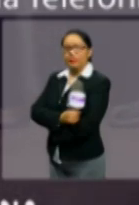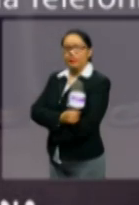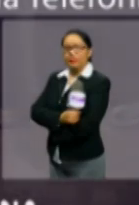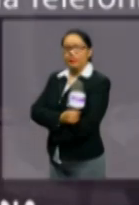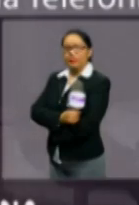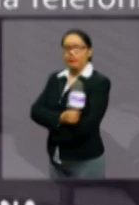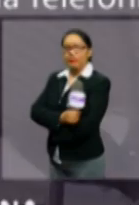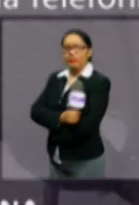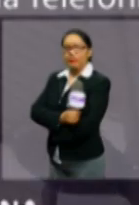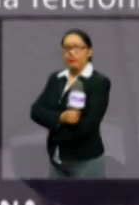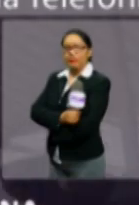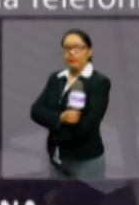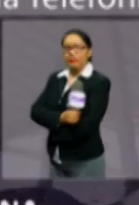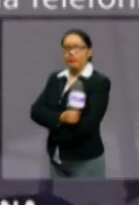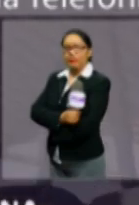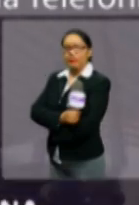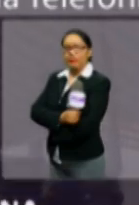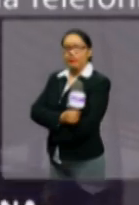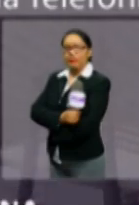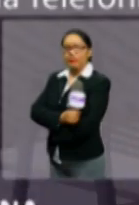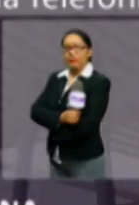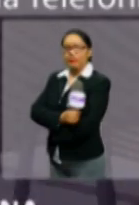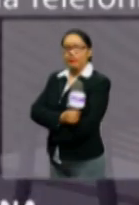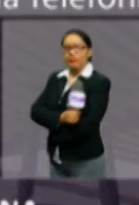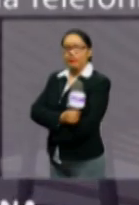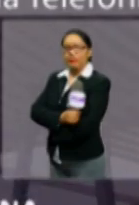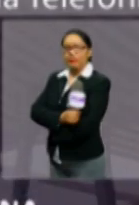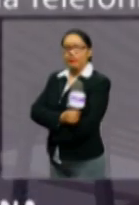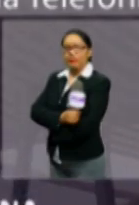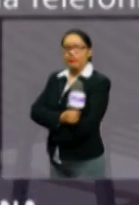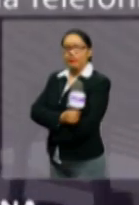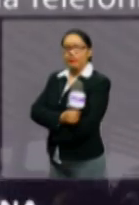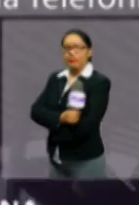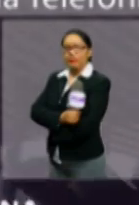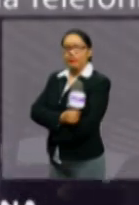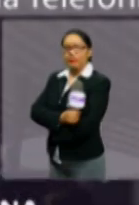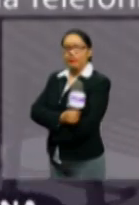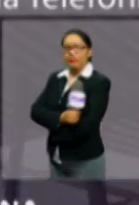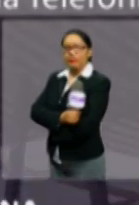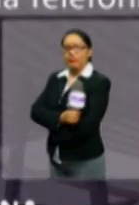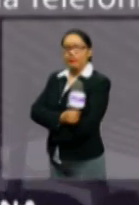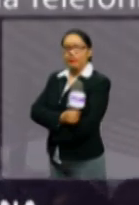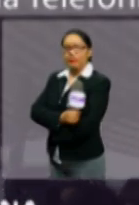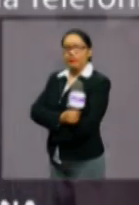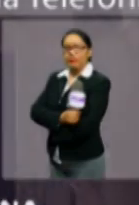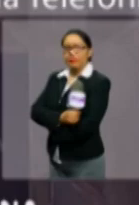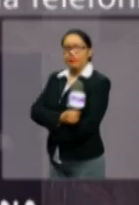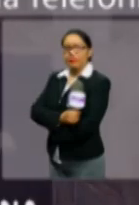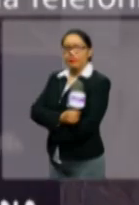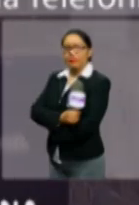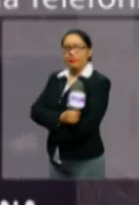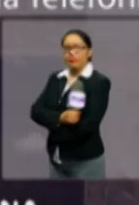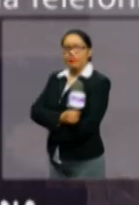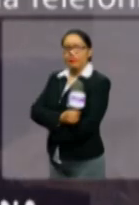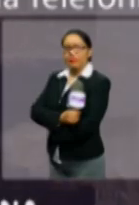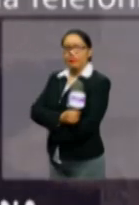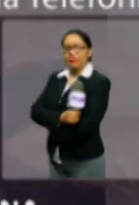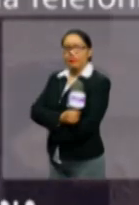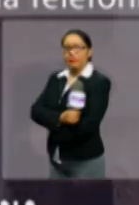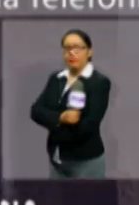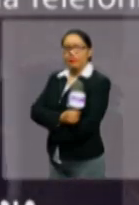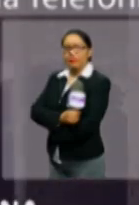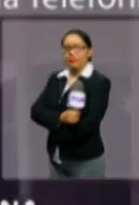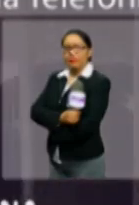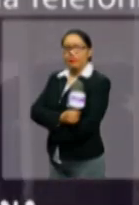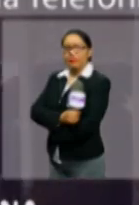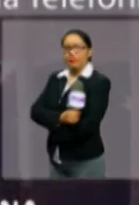el lugar 15 a nivel mundial en producción de leche. Referir que este Congreso Nacional de Buiatría presentará, dentro de